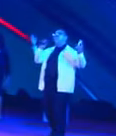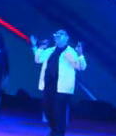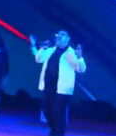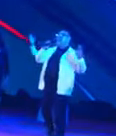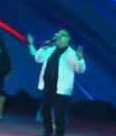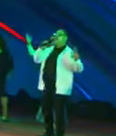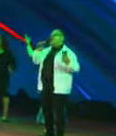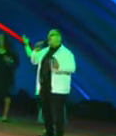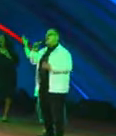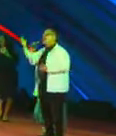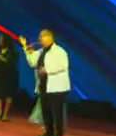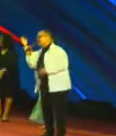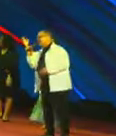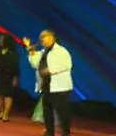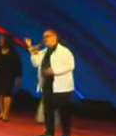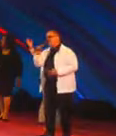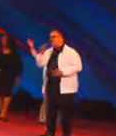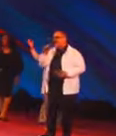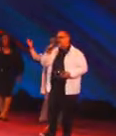nuestra